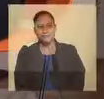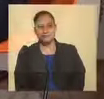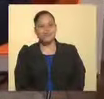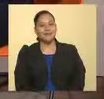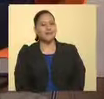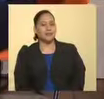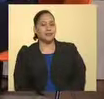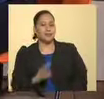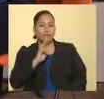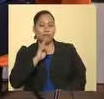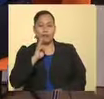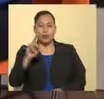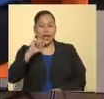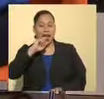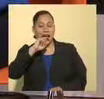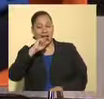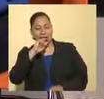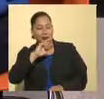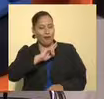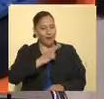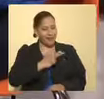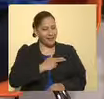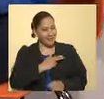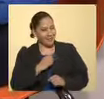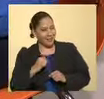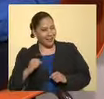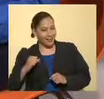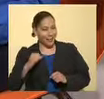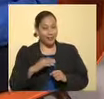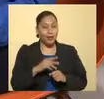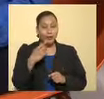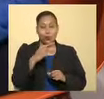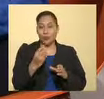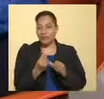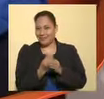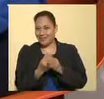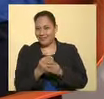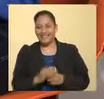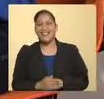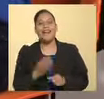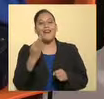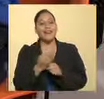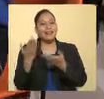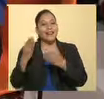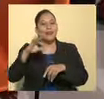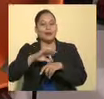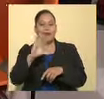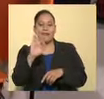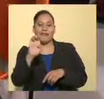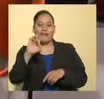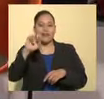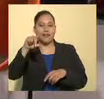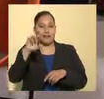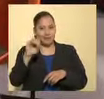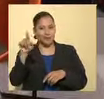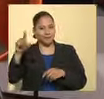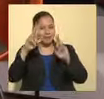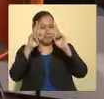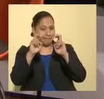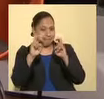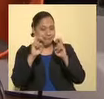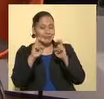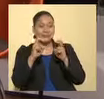Ay, pero qué voz tan sepsi, Oreb, qué barbaridad. Y ya estamos con el doctor Fernando Figueroa, que nos va a hablar de un